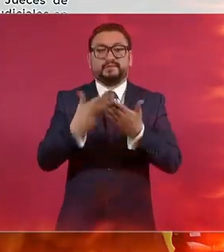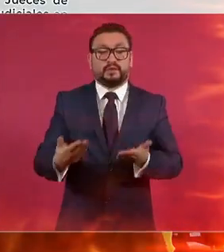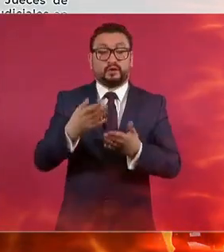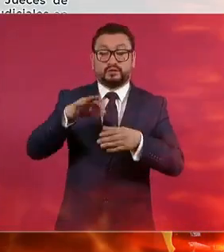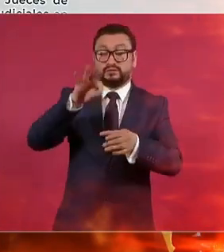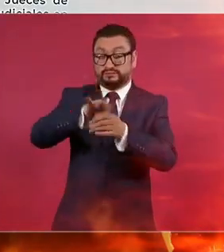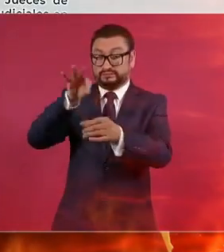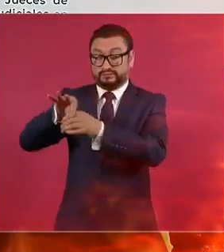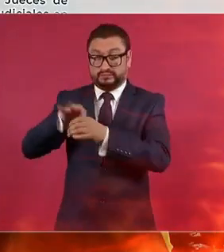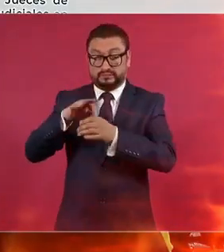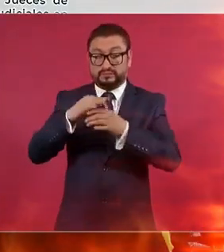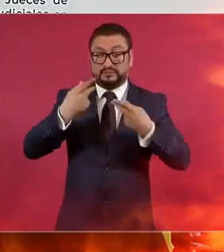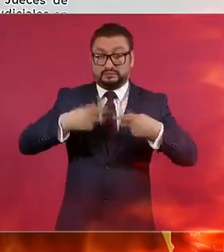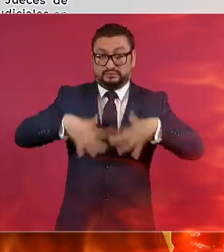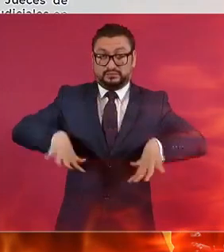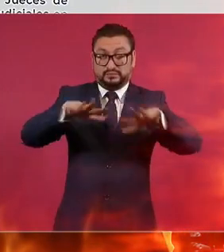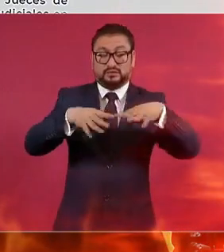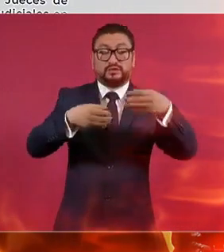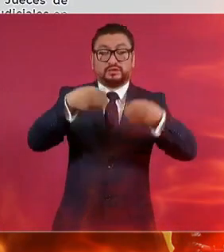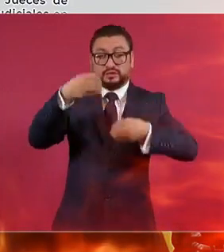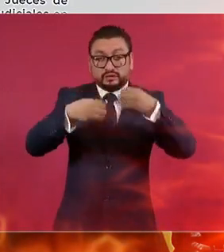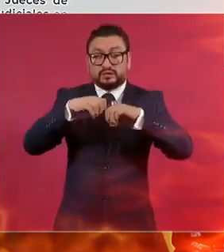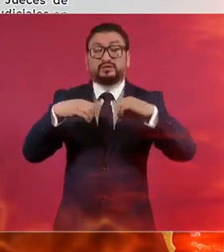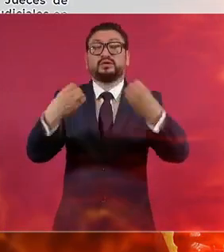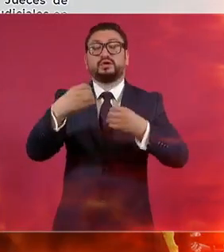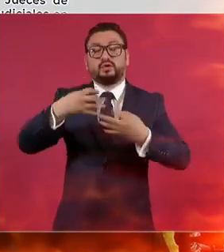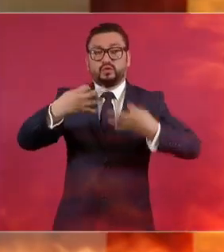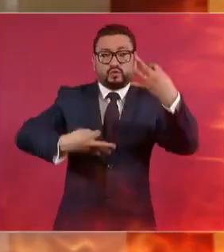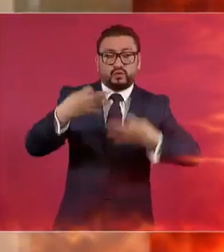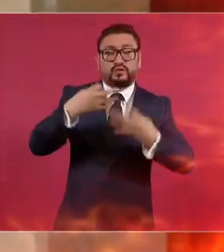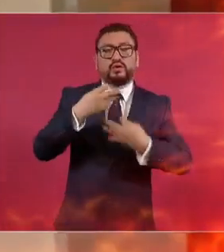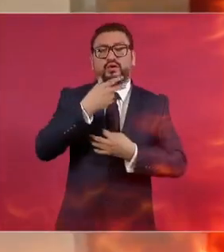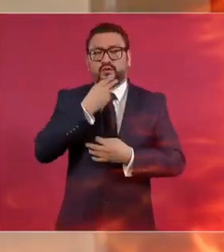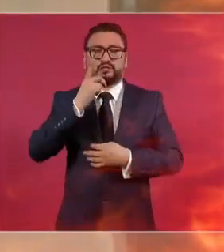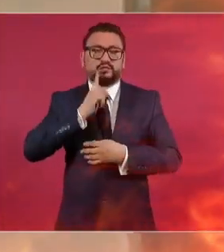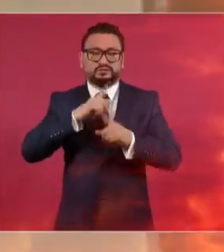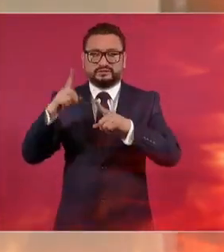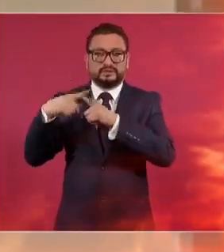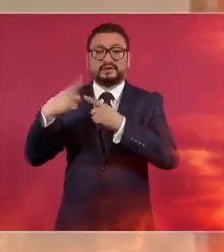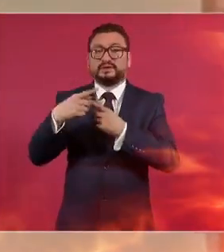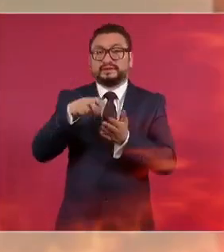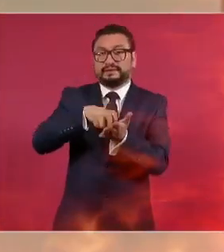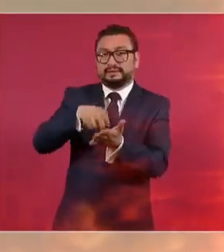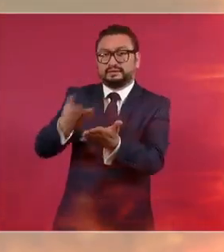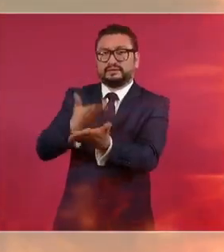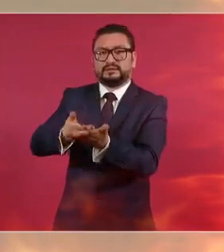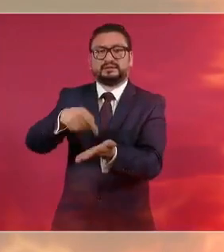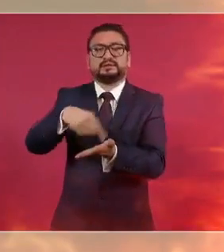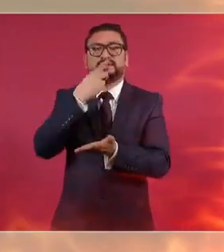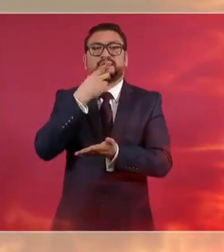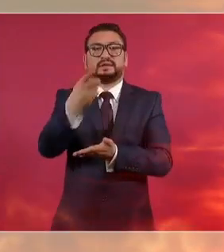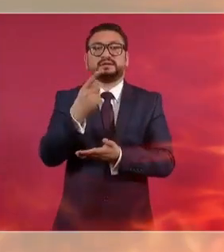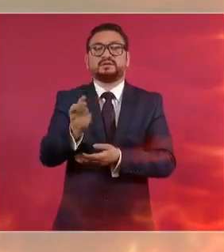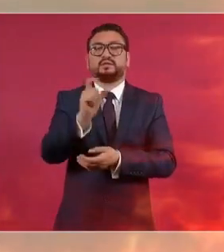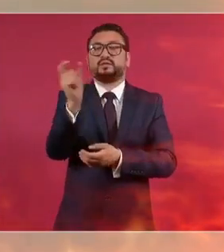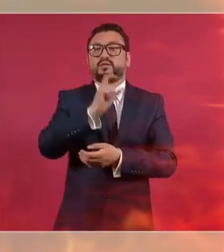2018. Es muy difícil, no van a poder lograr la mayoría calificada en los dos poderes. Es